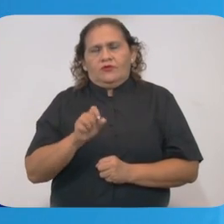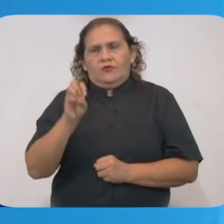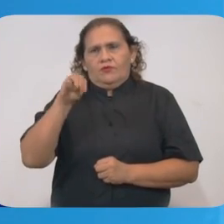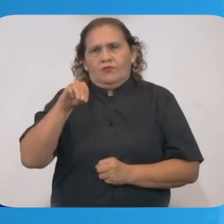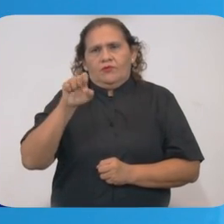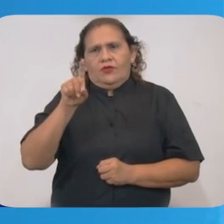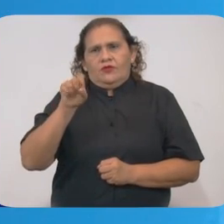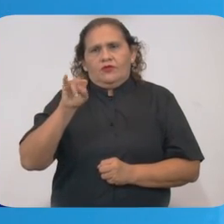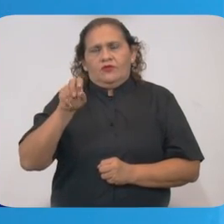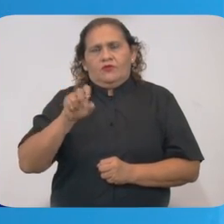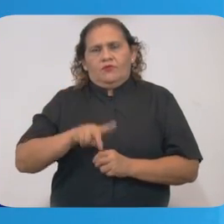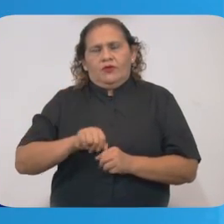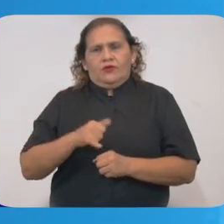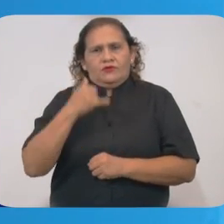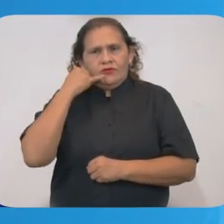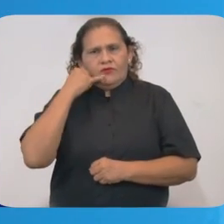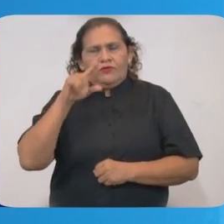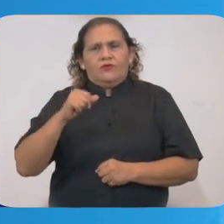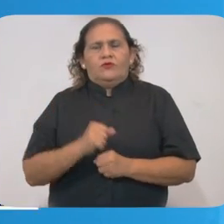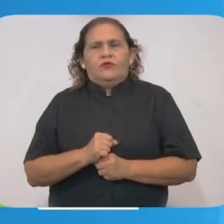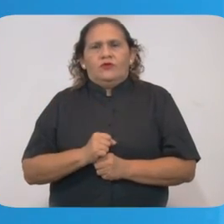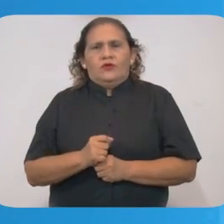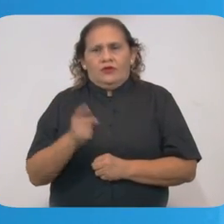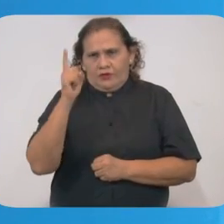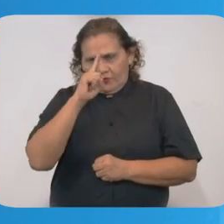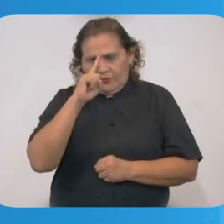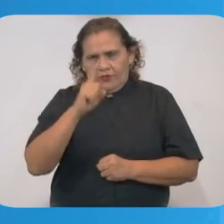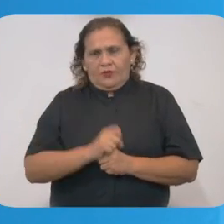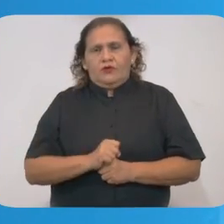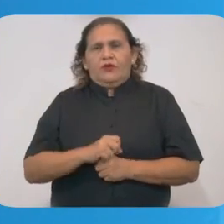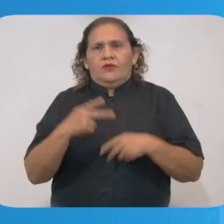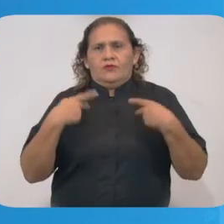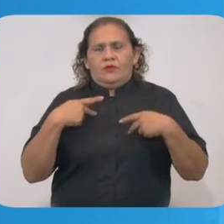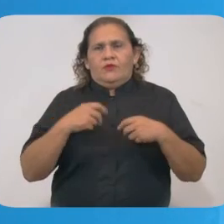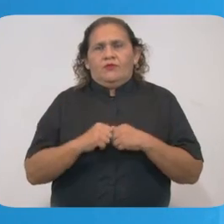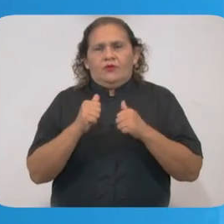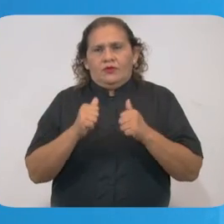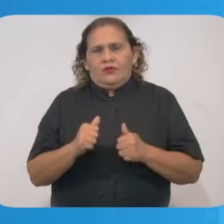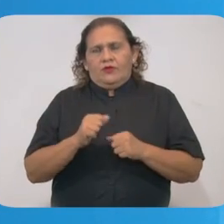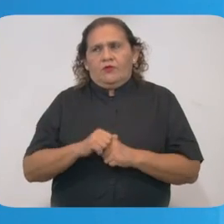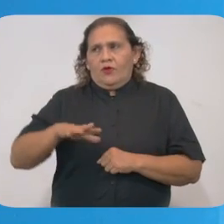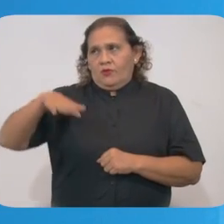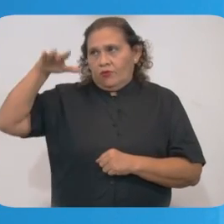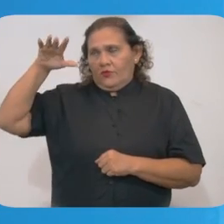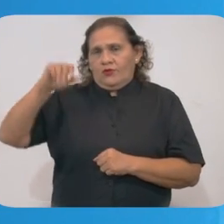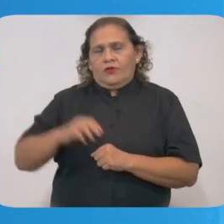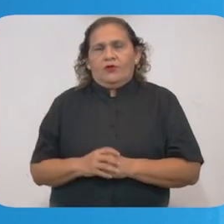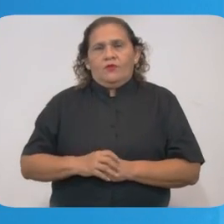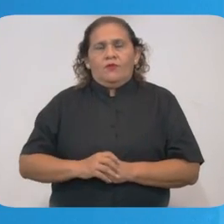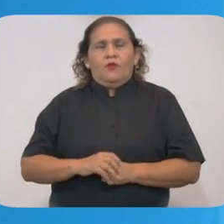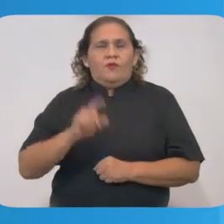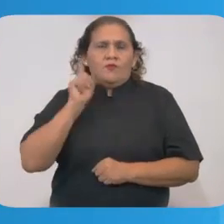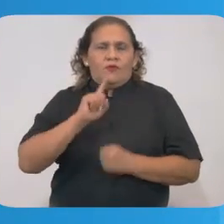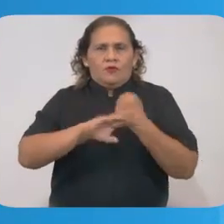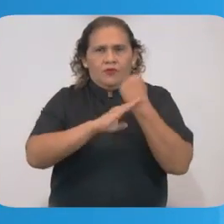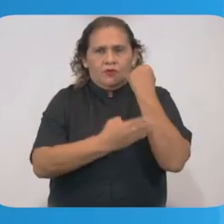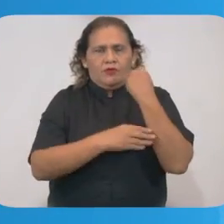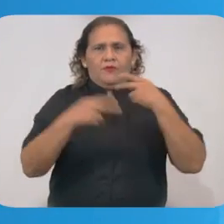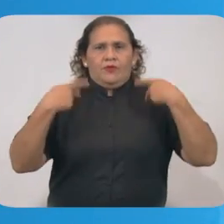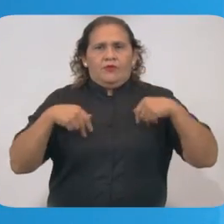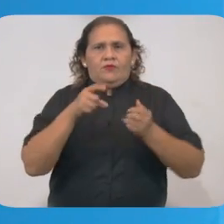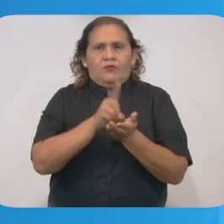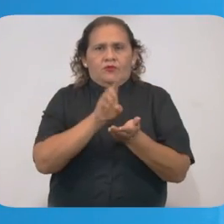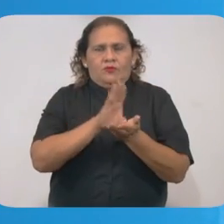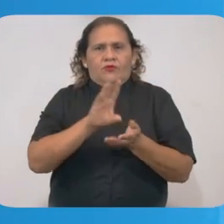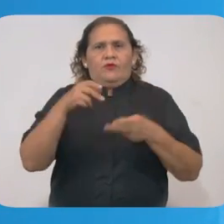los sistemas Android y Apple. Recomendamos a la población vulnerable, como adultos mayores, mujeres embarazadas, personas con